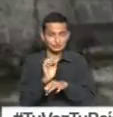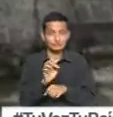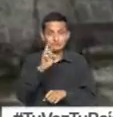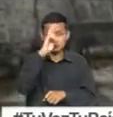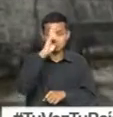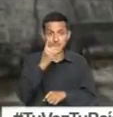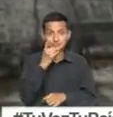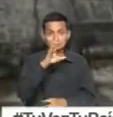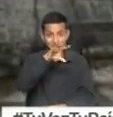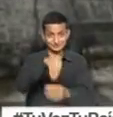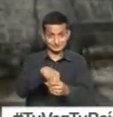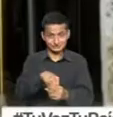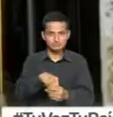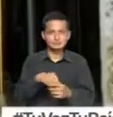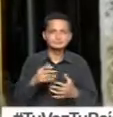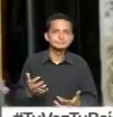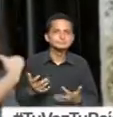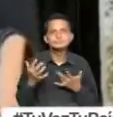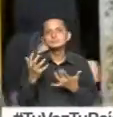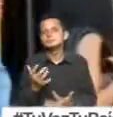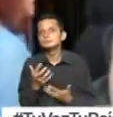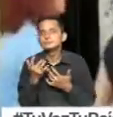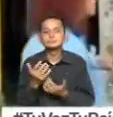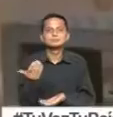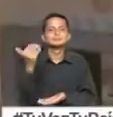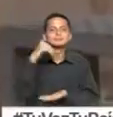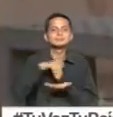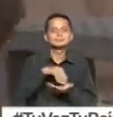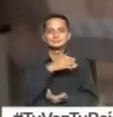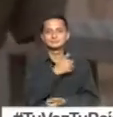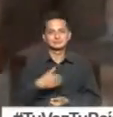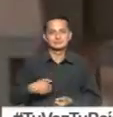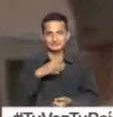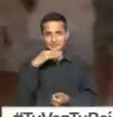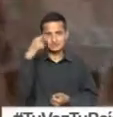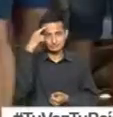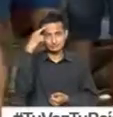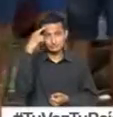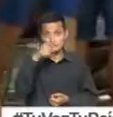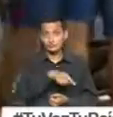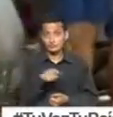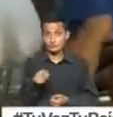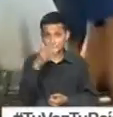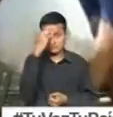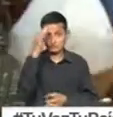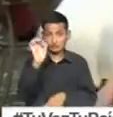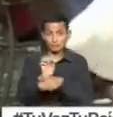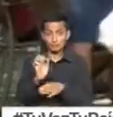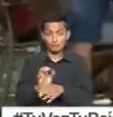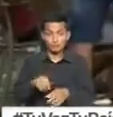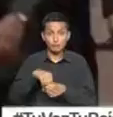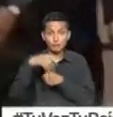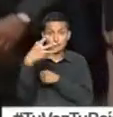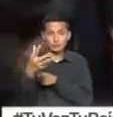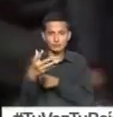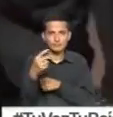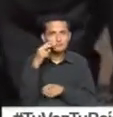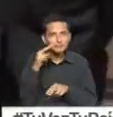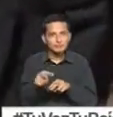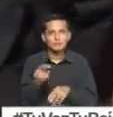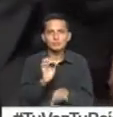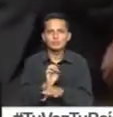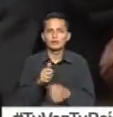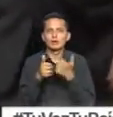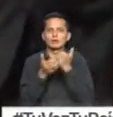República Dominicana esperan con emoción la llegada del presidente Correa, pues aún fuera del país pueden ver las obras que ejecuta